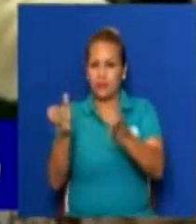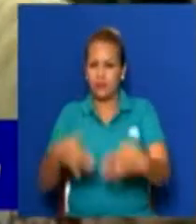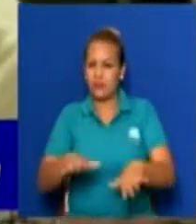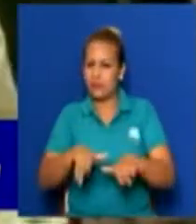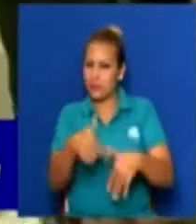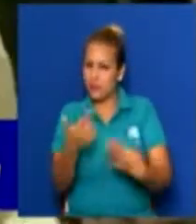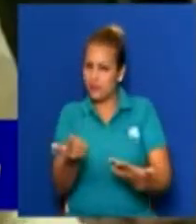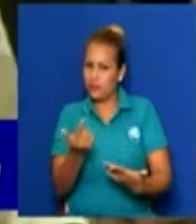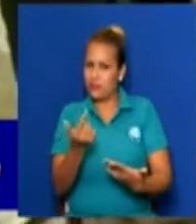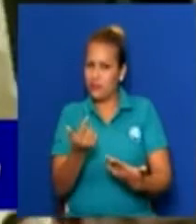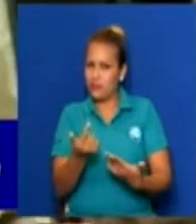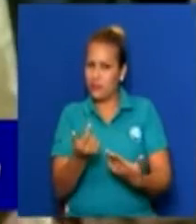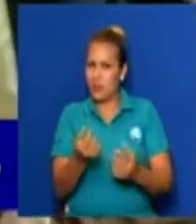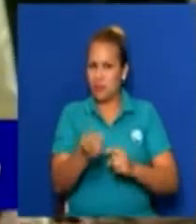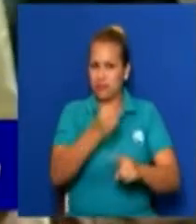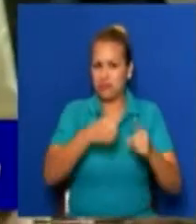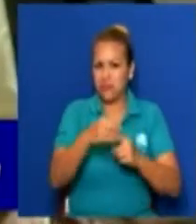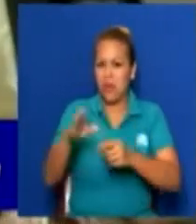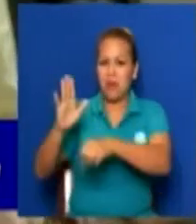y solo invitan mujeres.